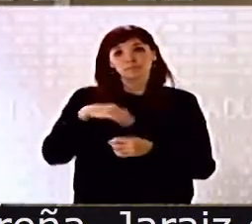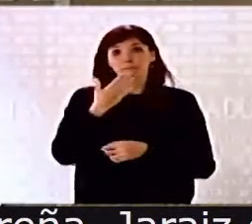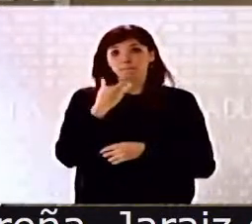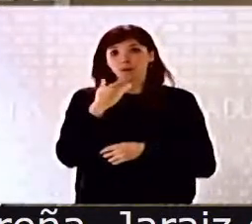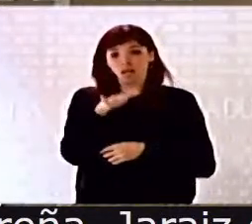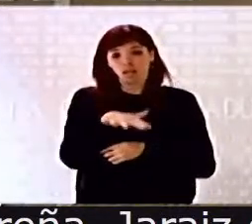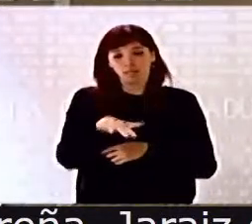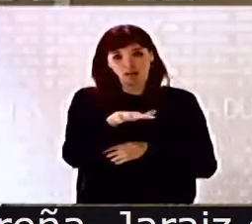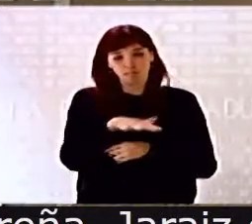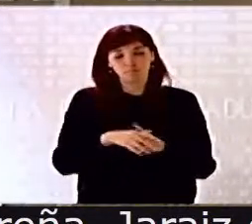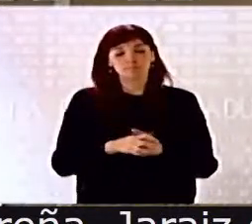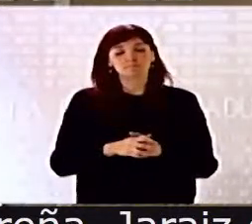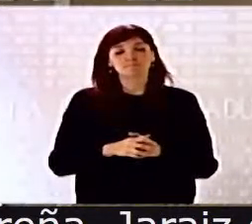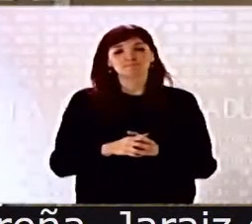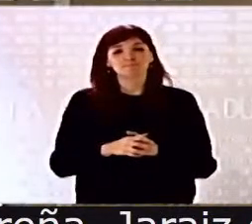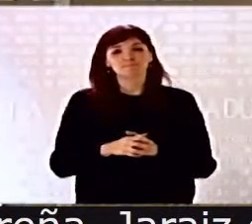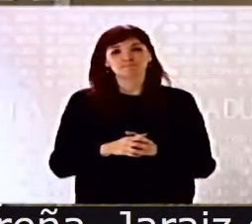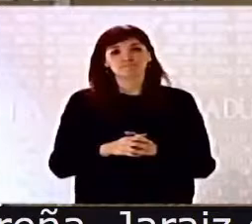Mérida,